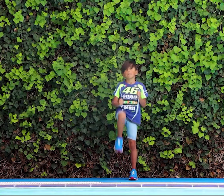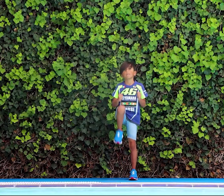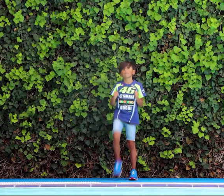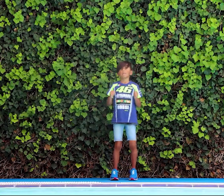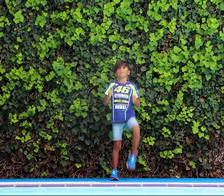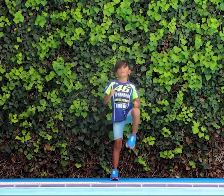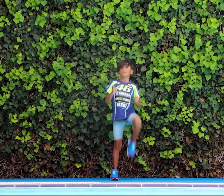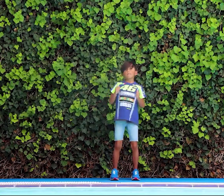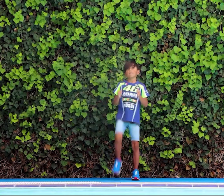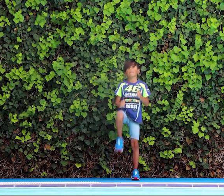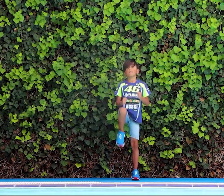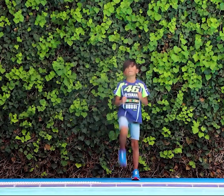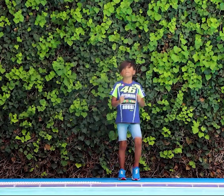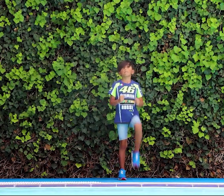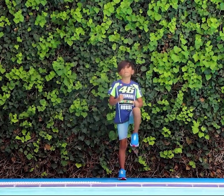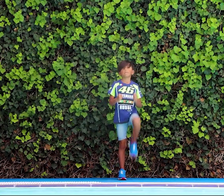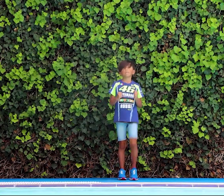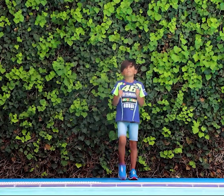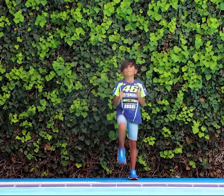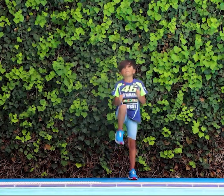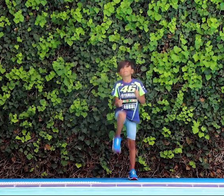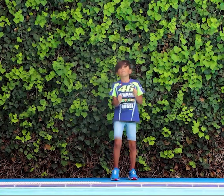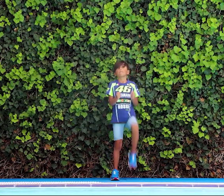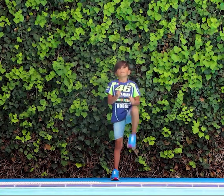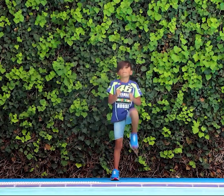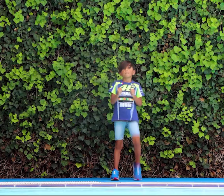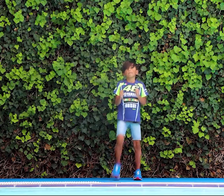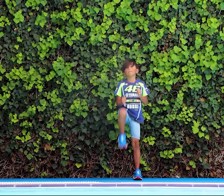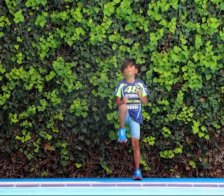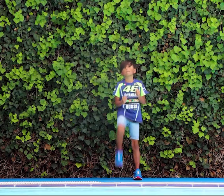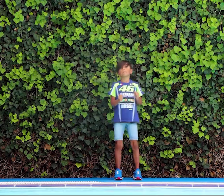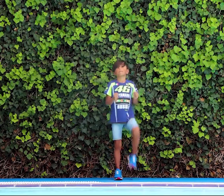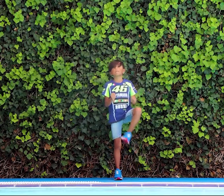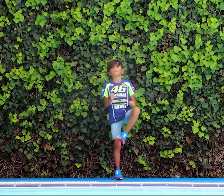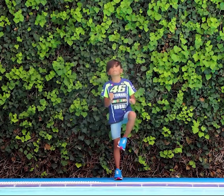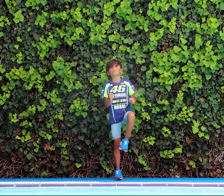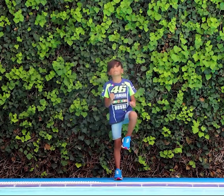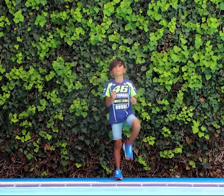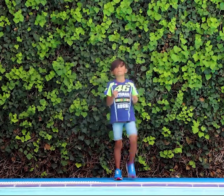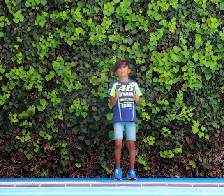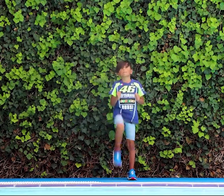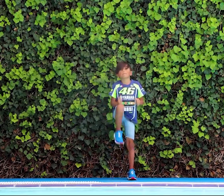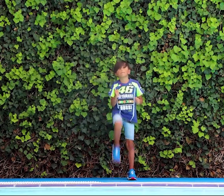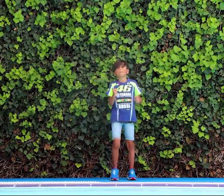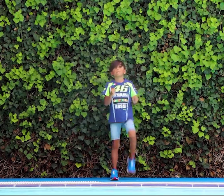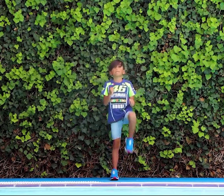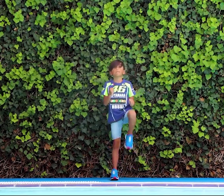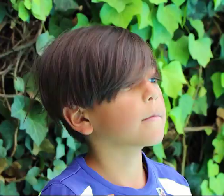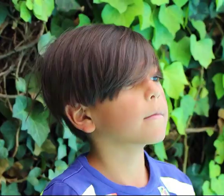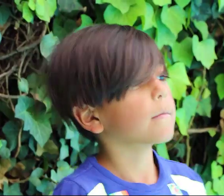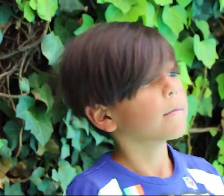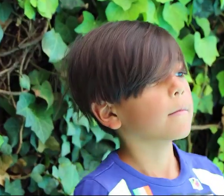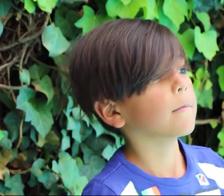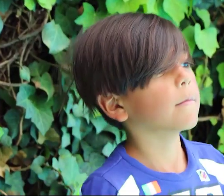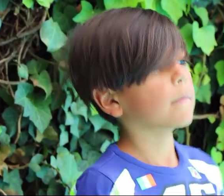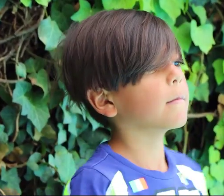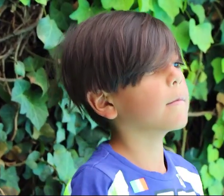rodilla llegue, no bajen las manos, espalda bien derecha, espalda derecha, sigue,